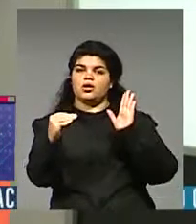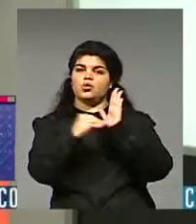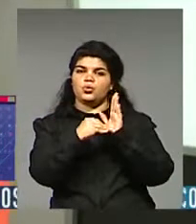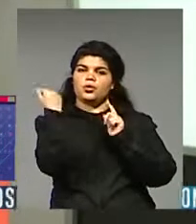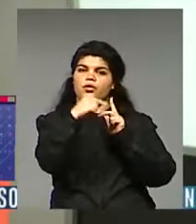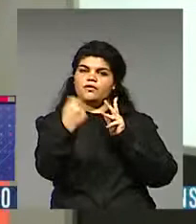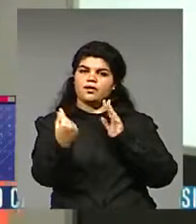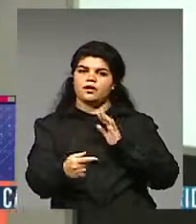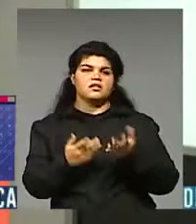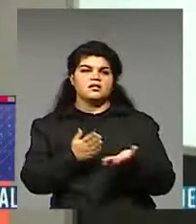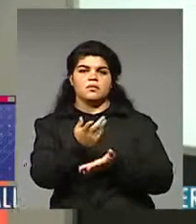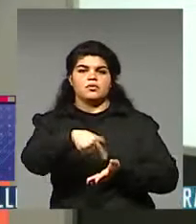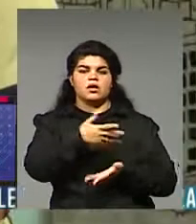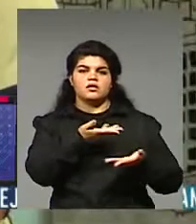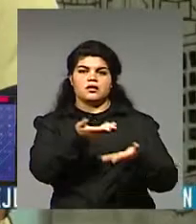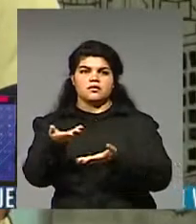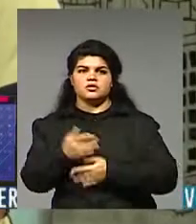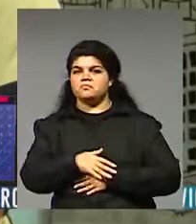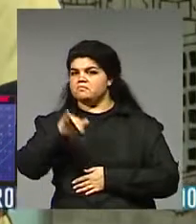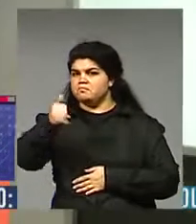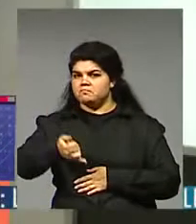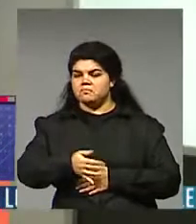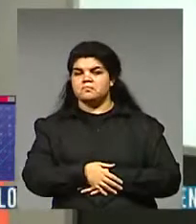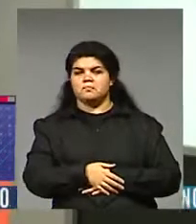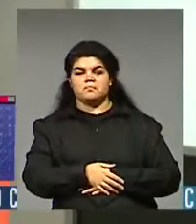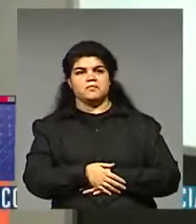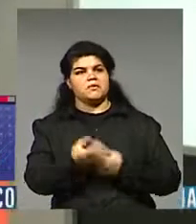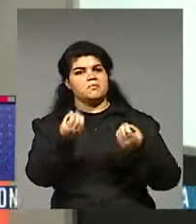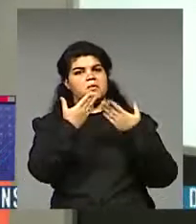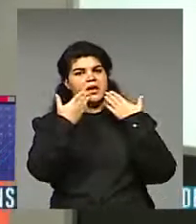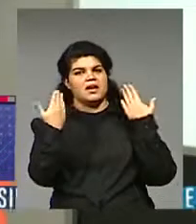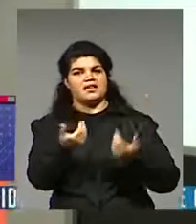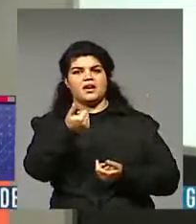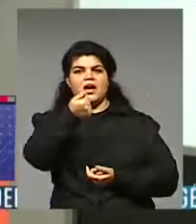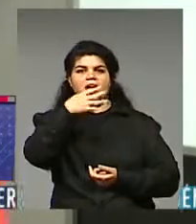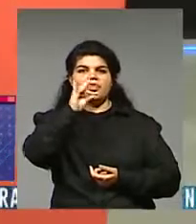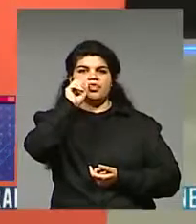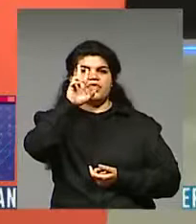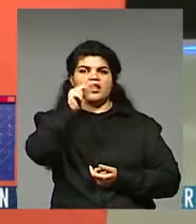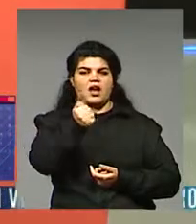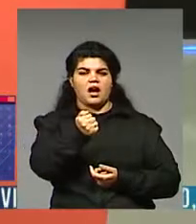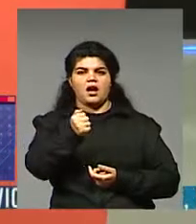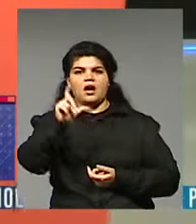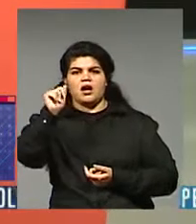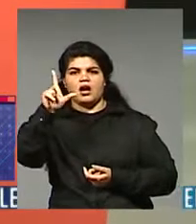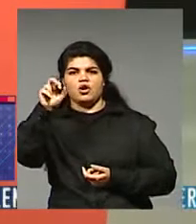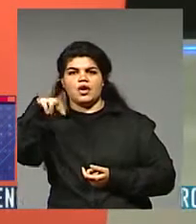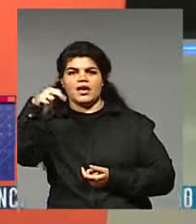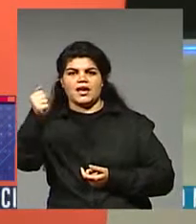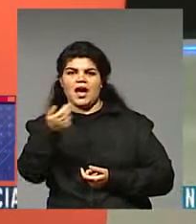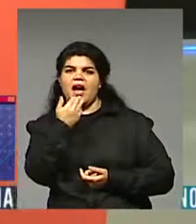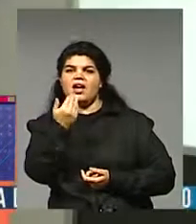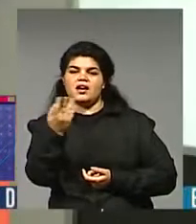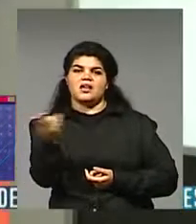se están atendiendo permanentemente, ¿no? Exacto. Bueno, muchísimas gracias, Andrea. Muchísimas gracias, Carolina, bueno, por llegar hasta acá, hasta el estudio